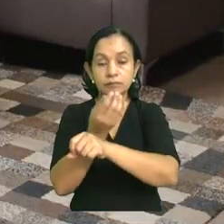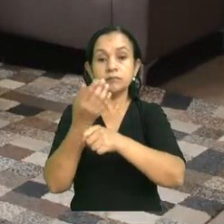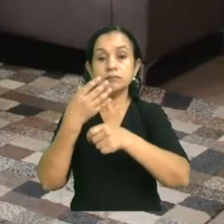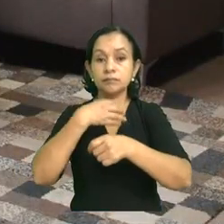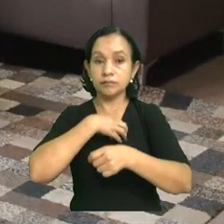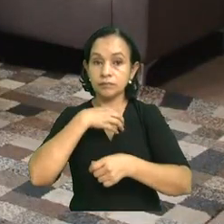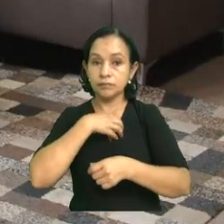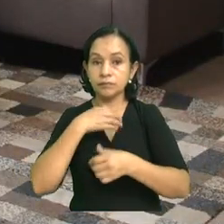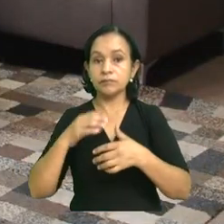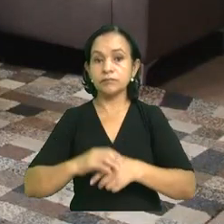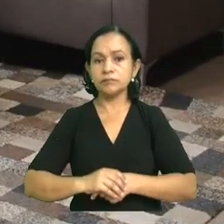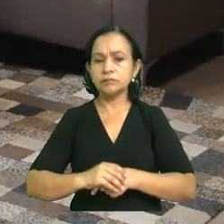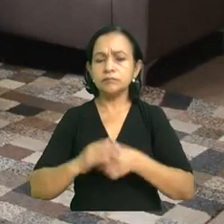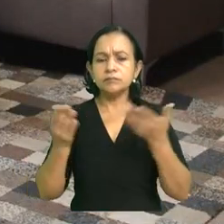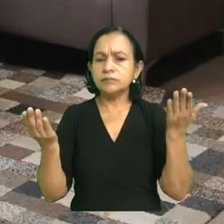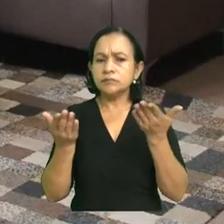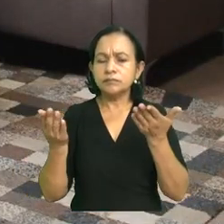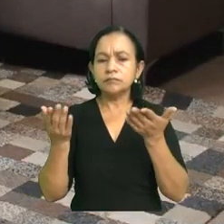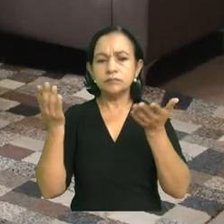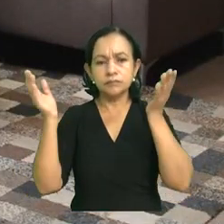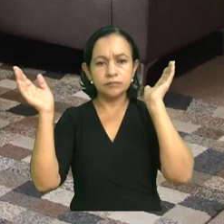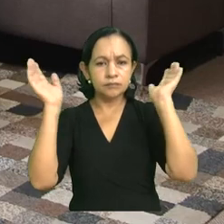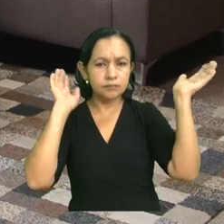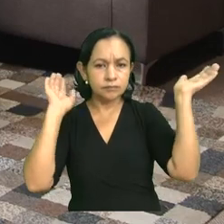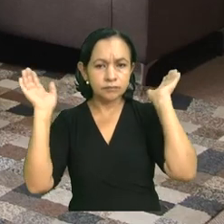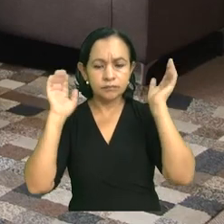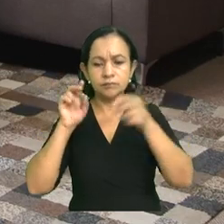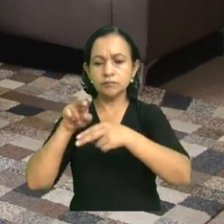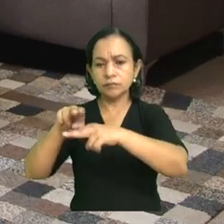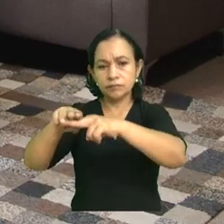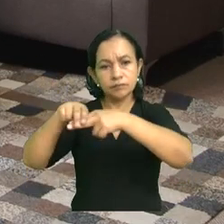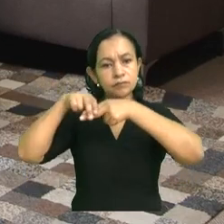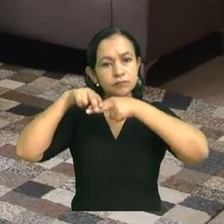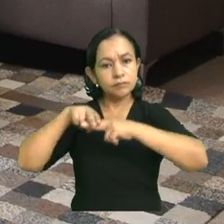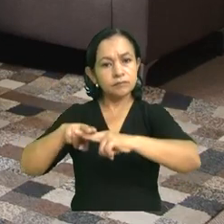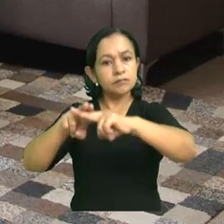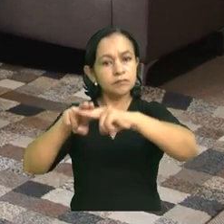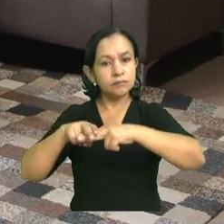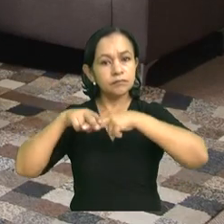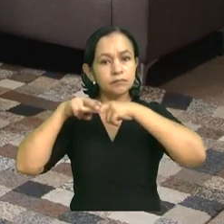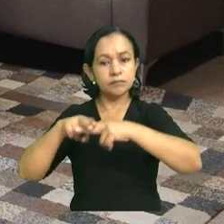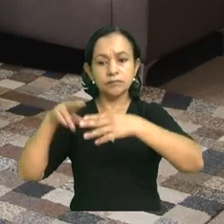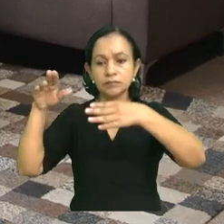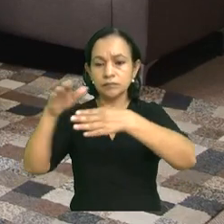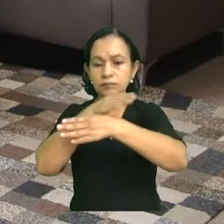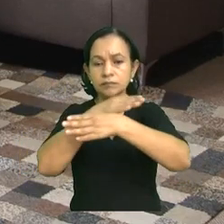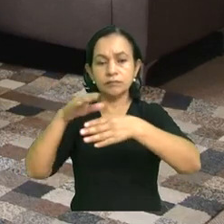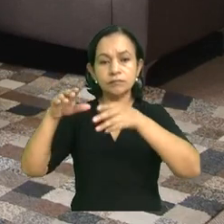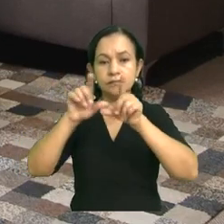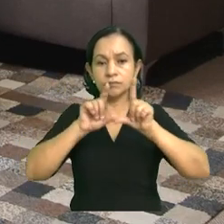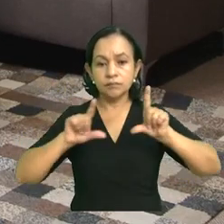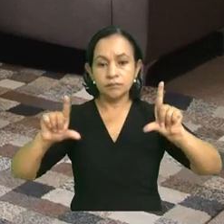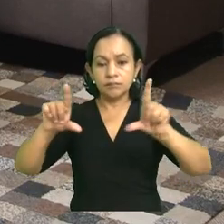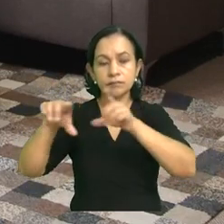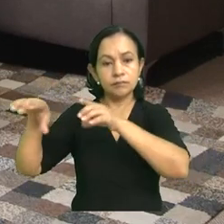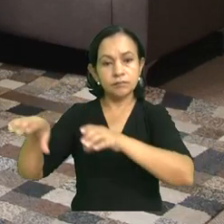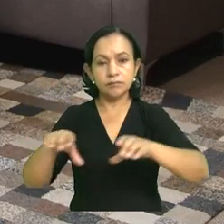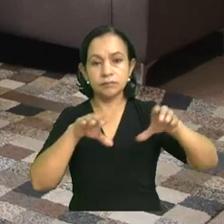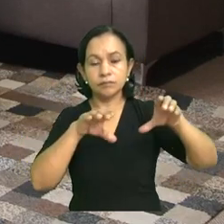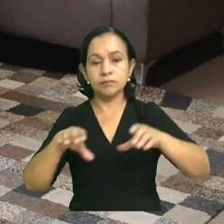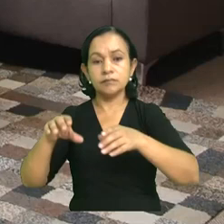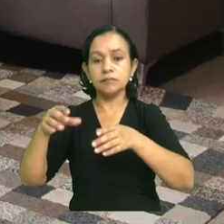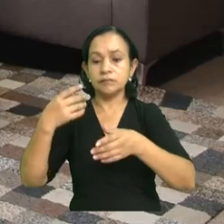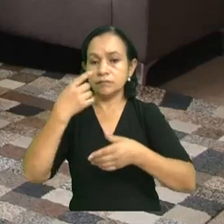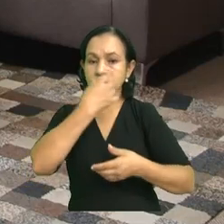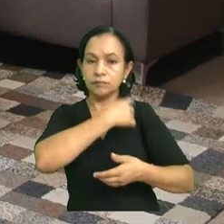municipios. Estamos hablando de los mercados, de los parques, de todos los espacios de recreación, en las escuelas municipales de oficio,